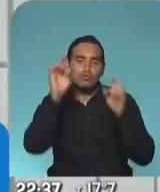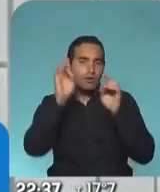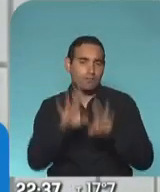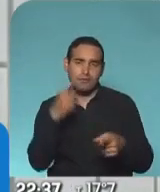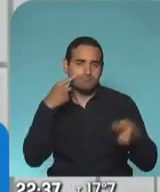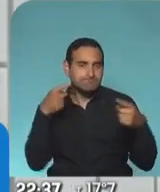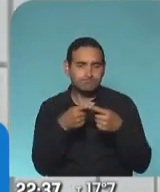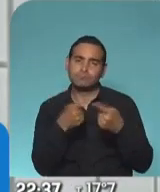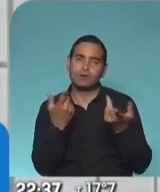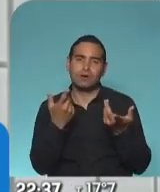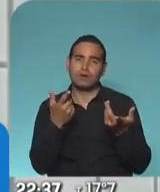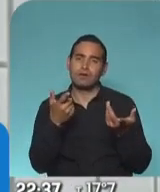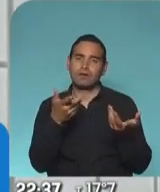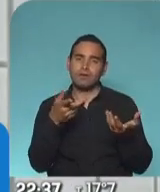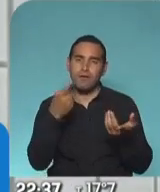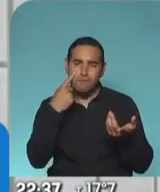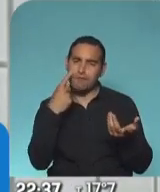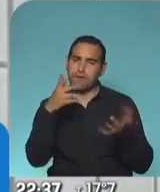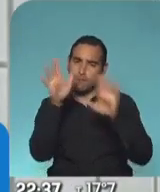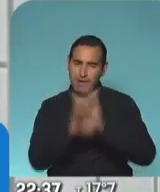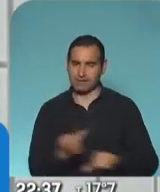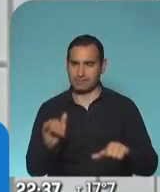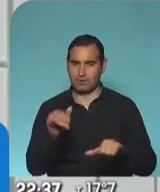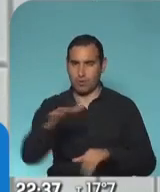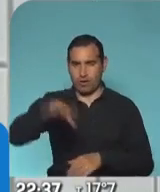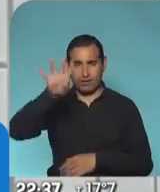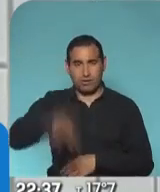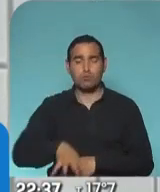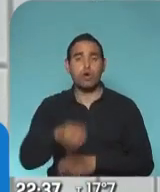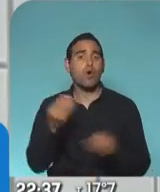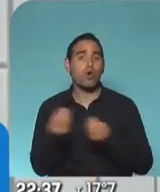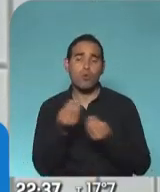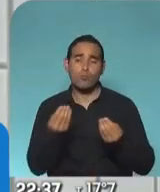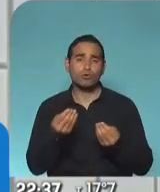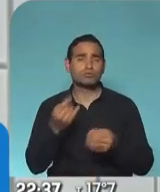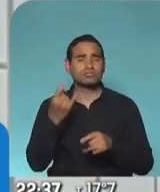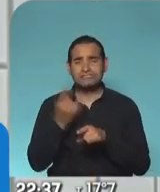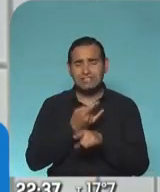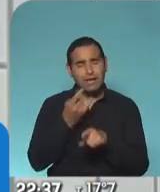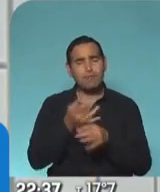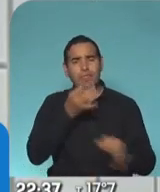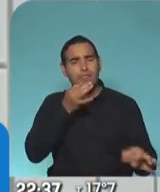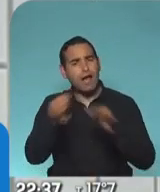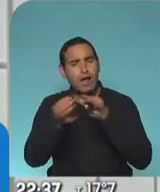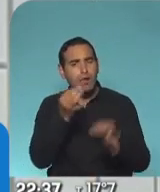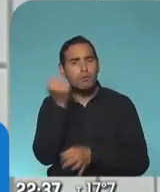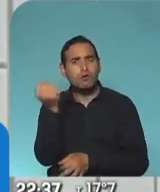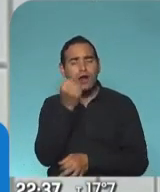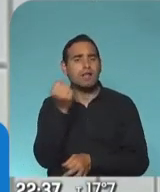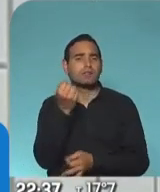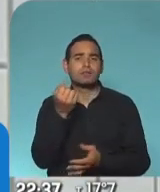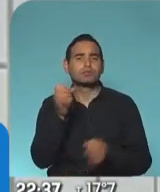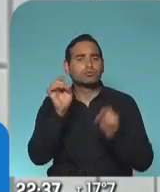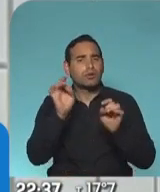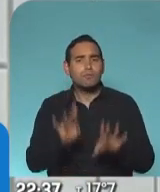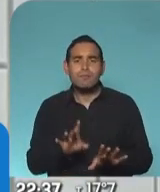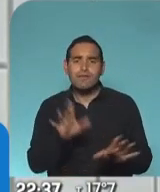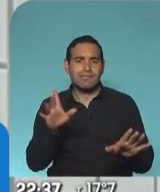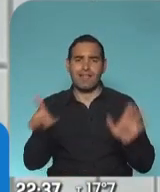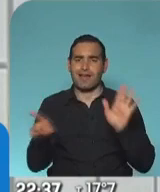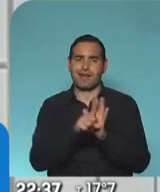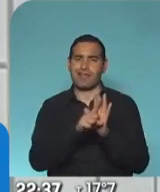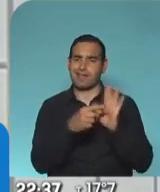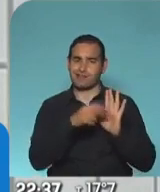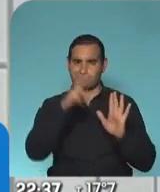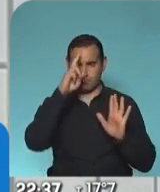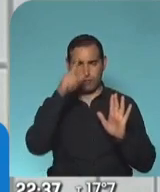la restauración de la convivencia en Cataluña. El método será siempre el diálogo y la regla solamente puede ser la ley,